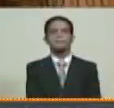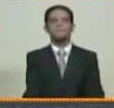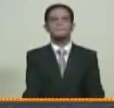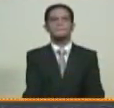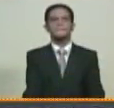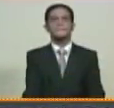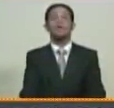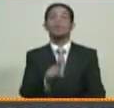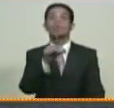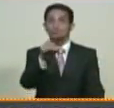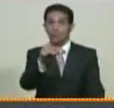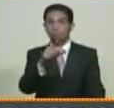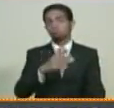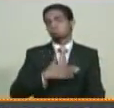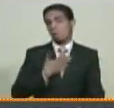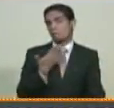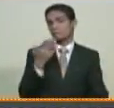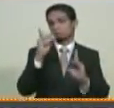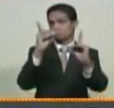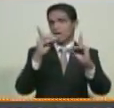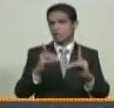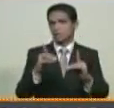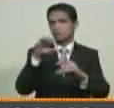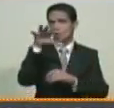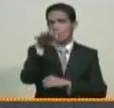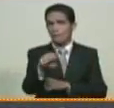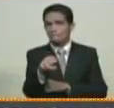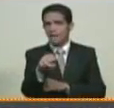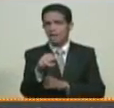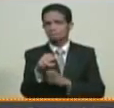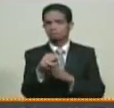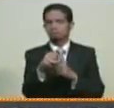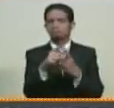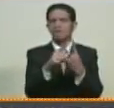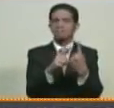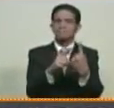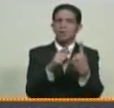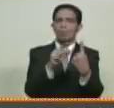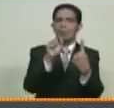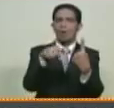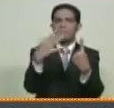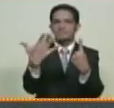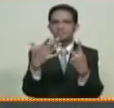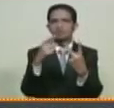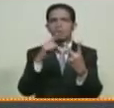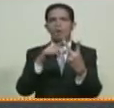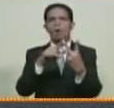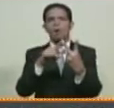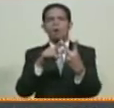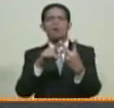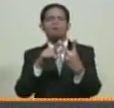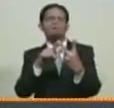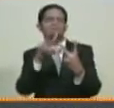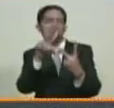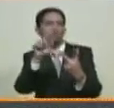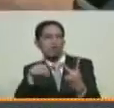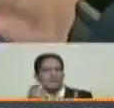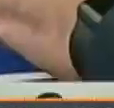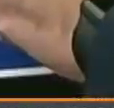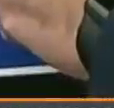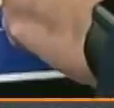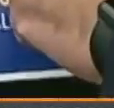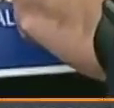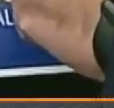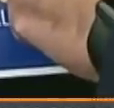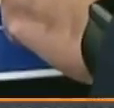2.5 gramos o un décimo del lingote de un gramo es decir 580 y 370 sería la inversión